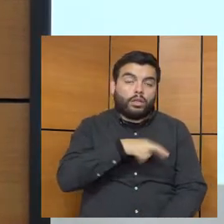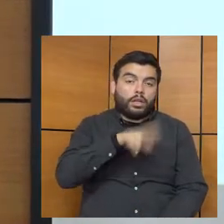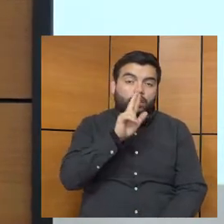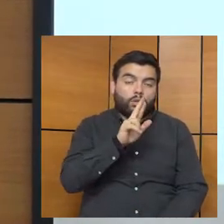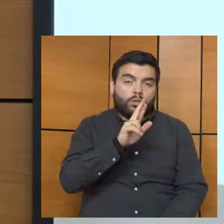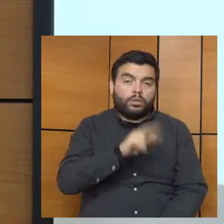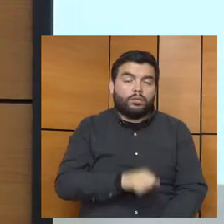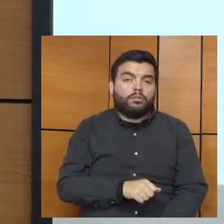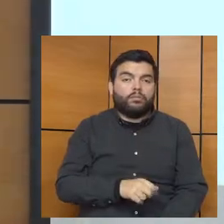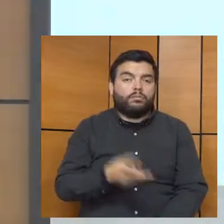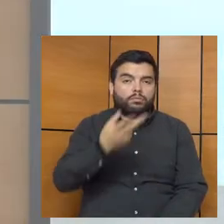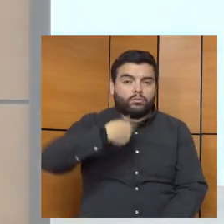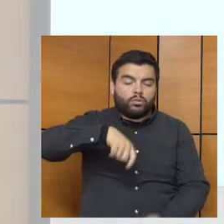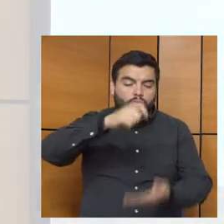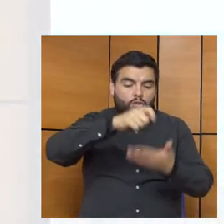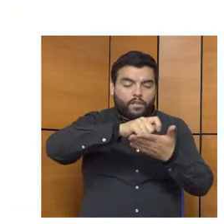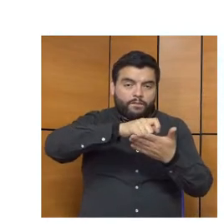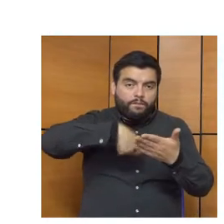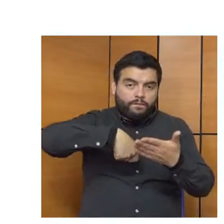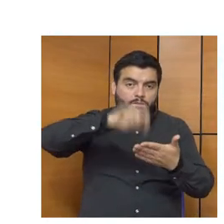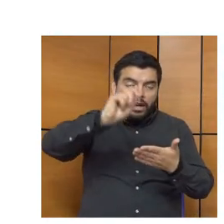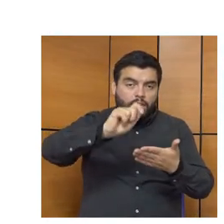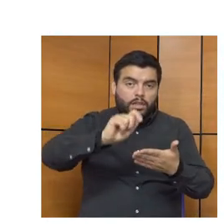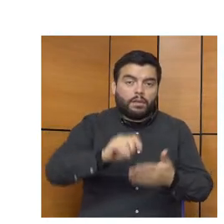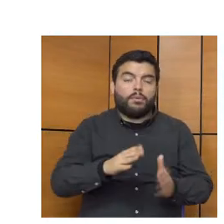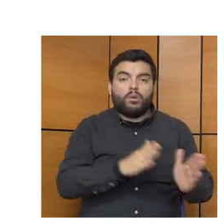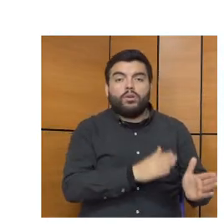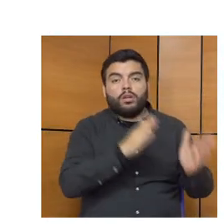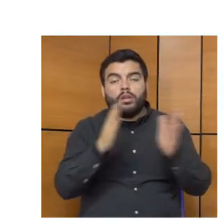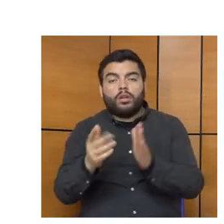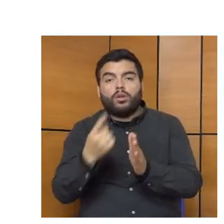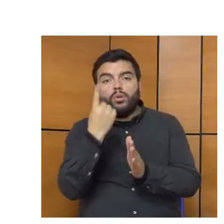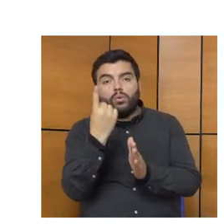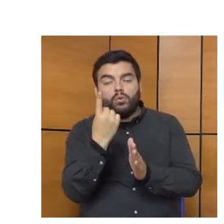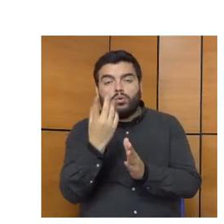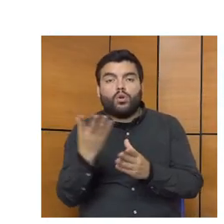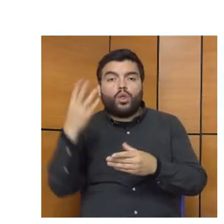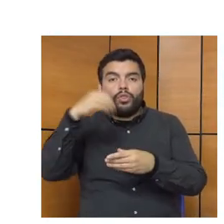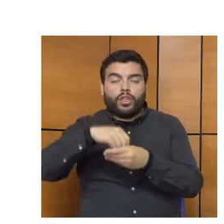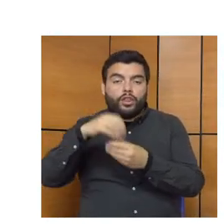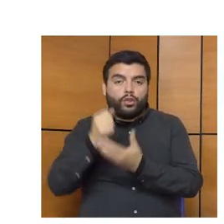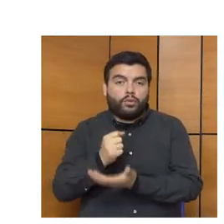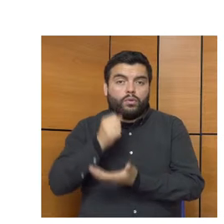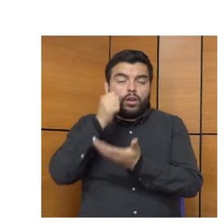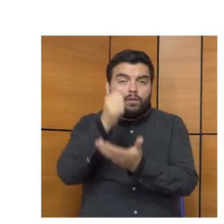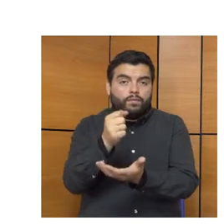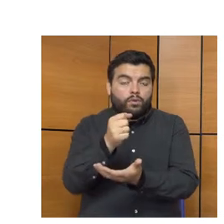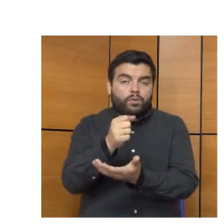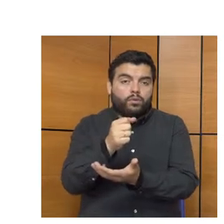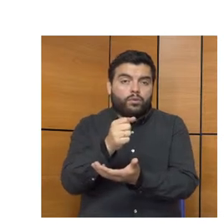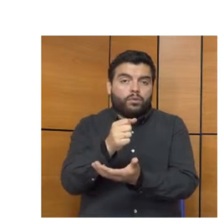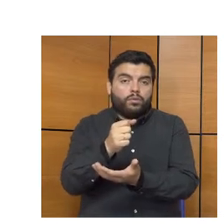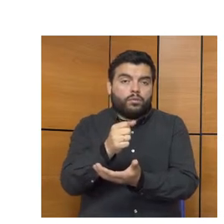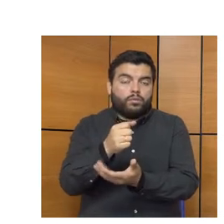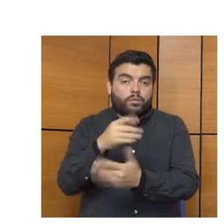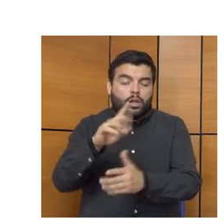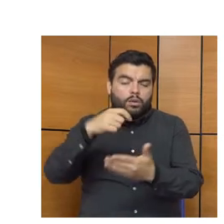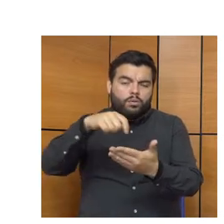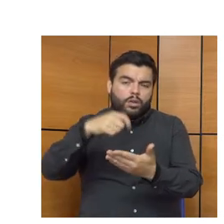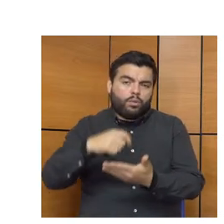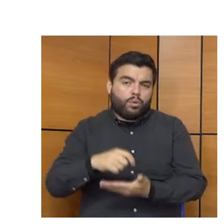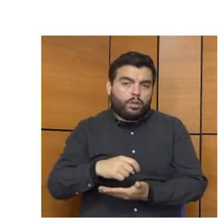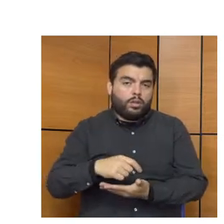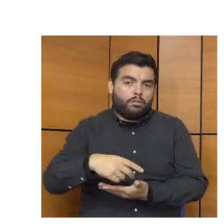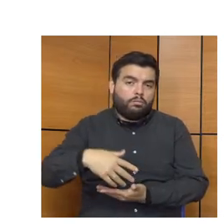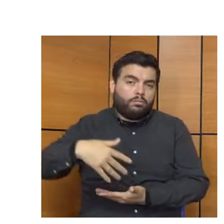esa etapa nosotros validamos el modelo de medida. La etapa 1, ya dentro del fondo, ¿sí? Nosotros exploramos la heterogeneidad no observada a partir de una encuesta muy amplia,